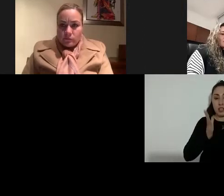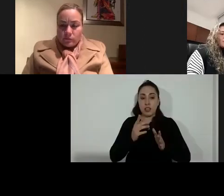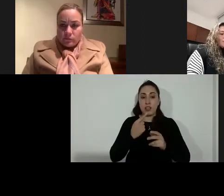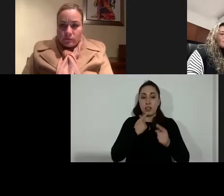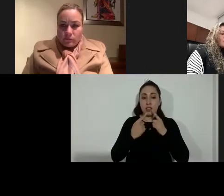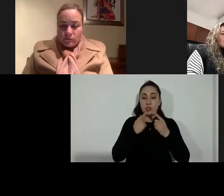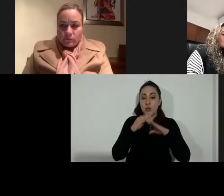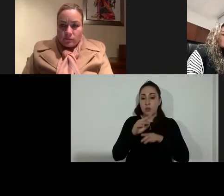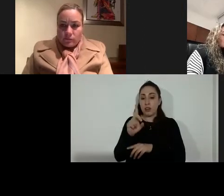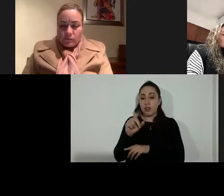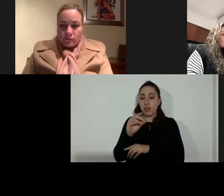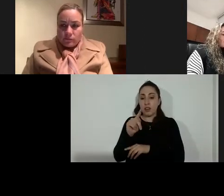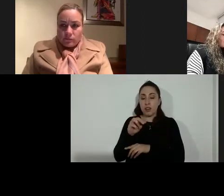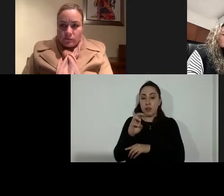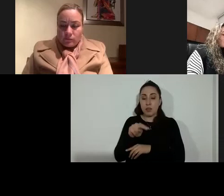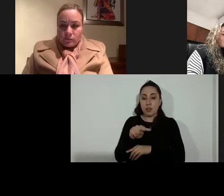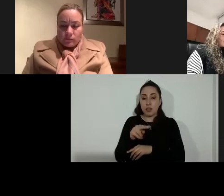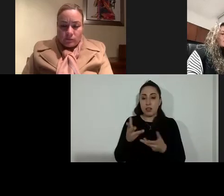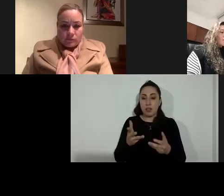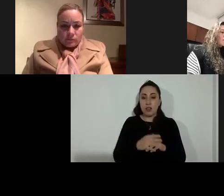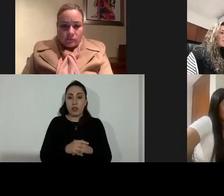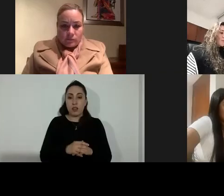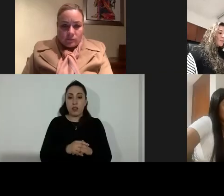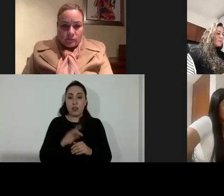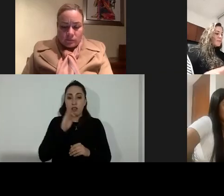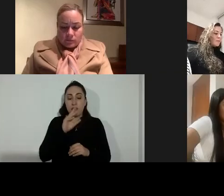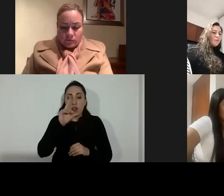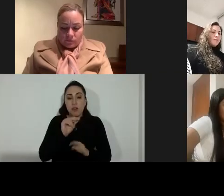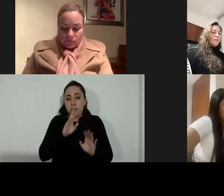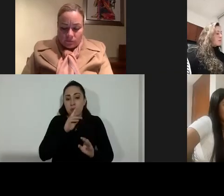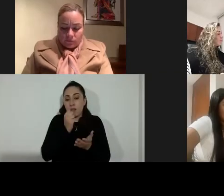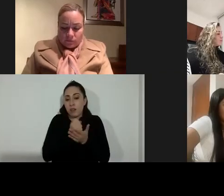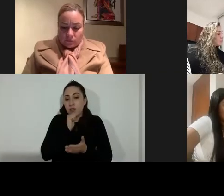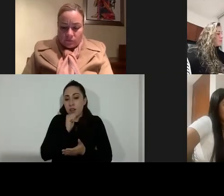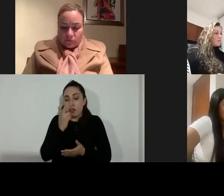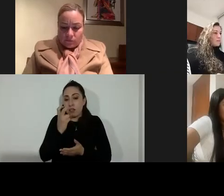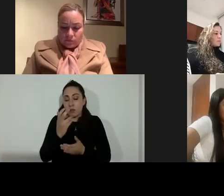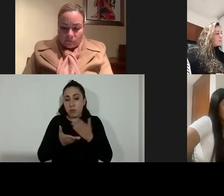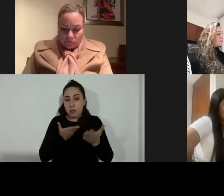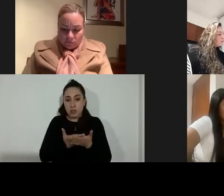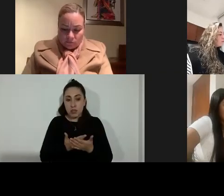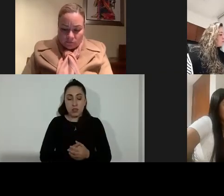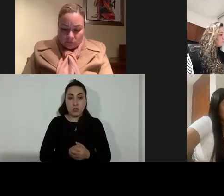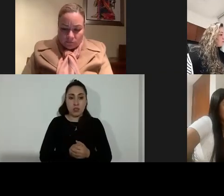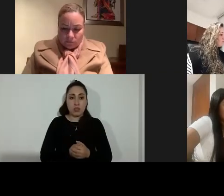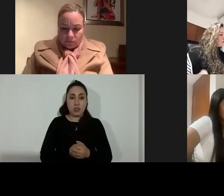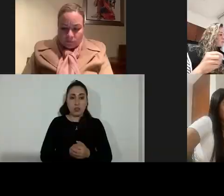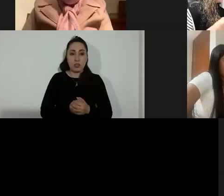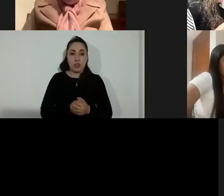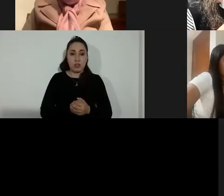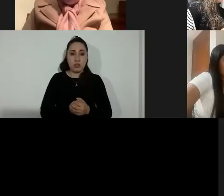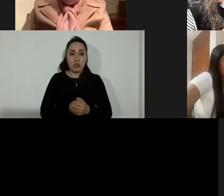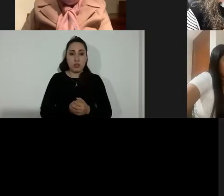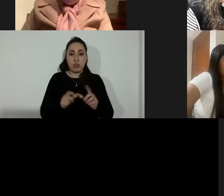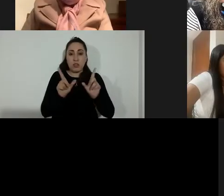porque si no, no necesitaríamos ni votarla. Nada más para una cuestión de que no vaya a